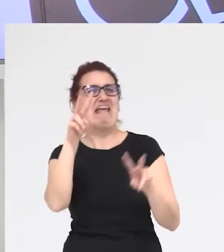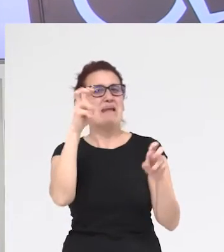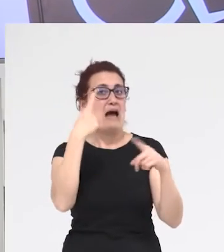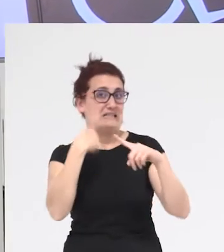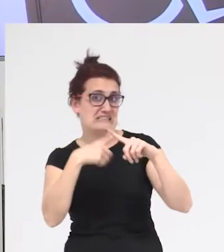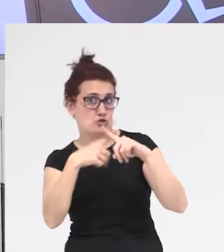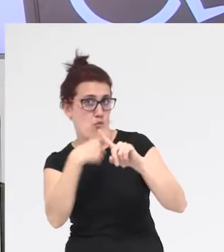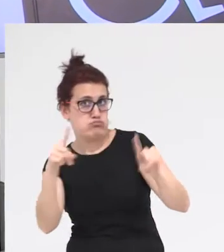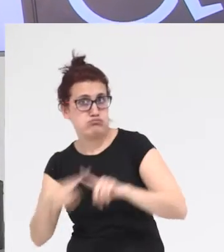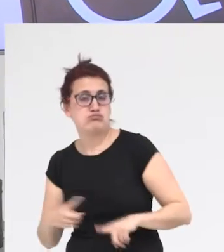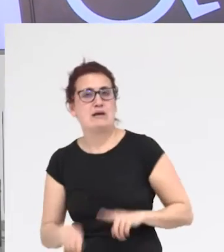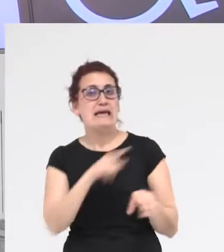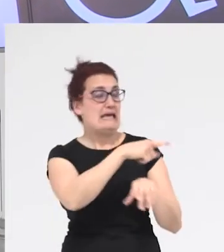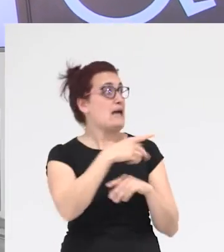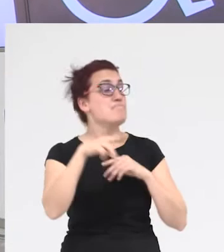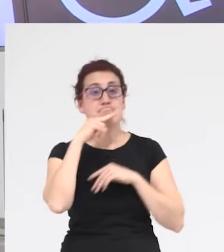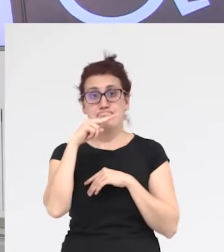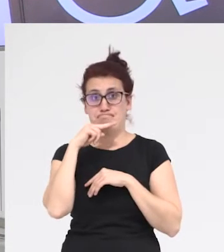así, y estaba el baño,